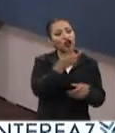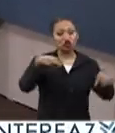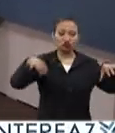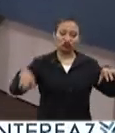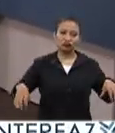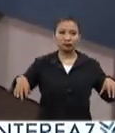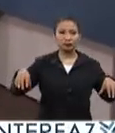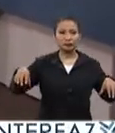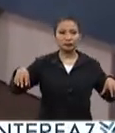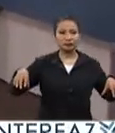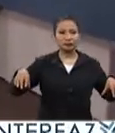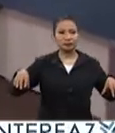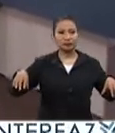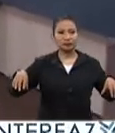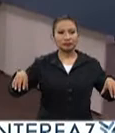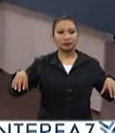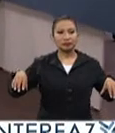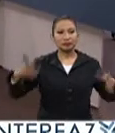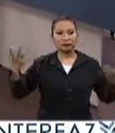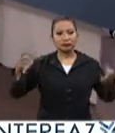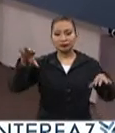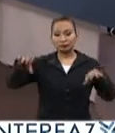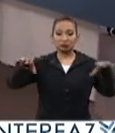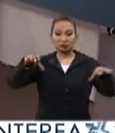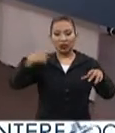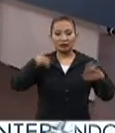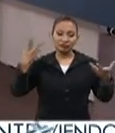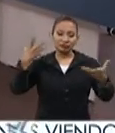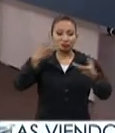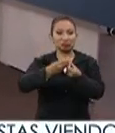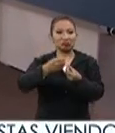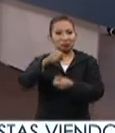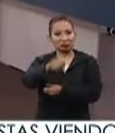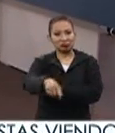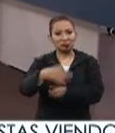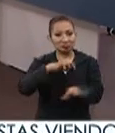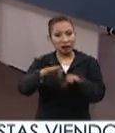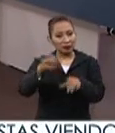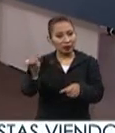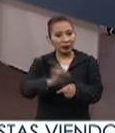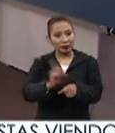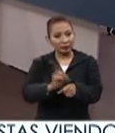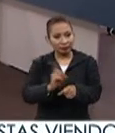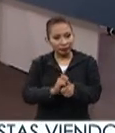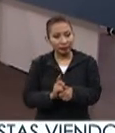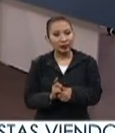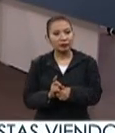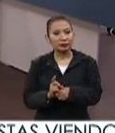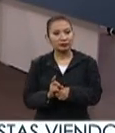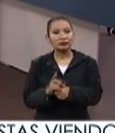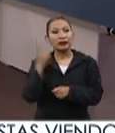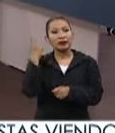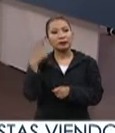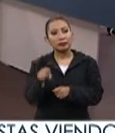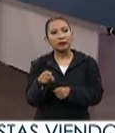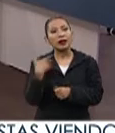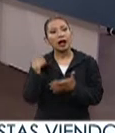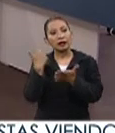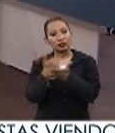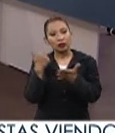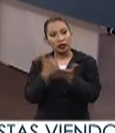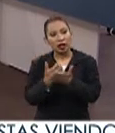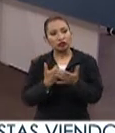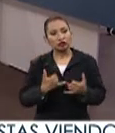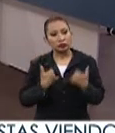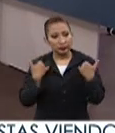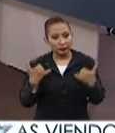dos pues matrices que están involucradas, por supuesto, que trabajan diariamente para ayudar a